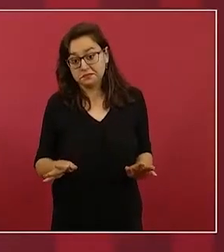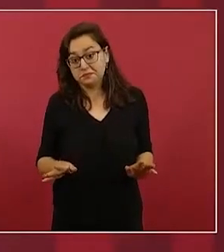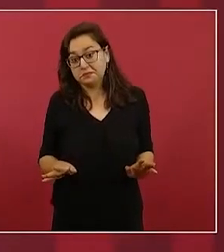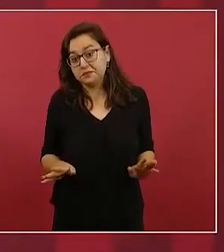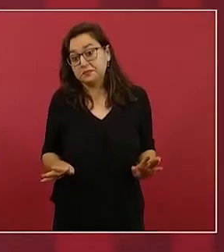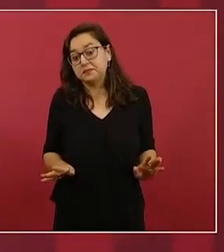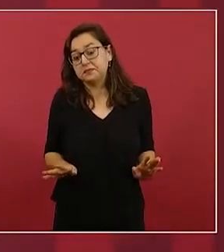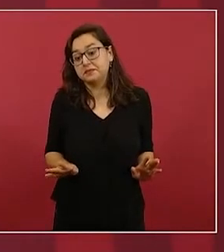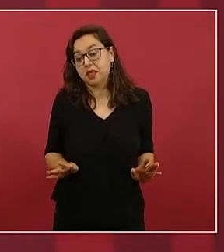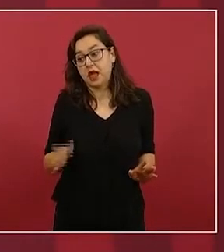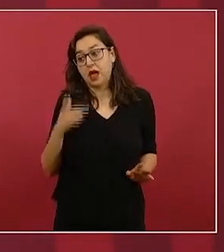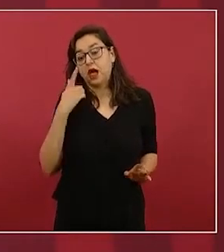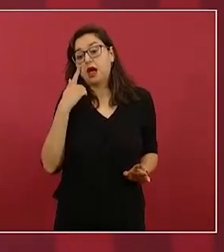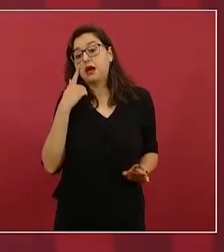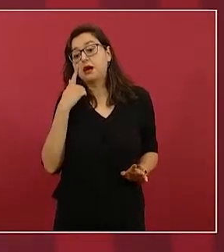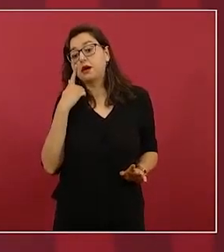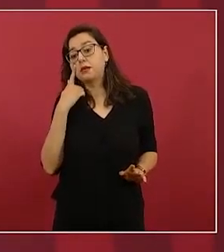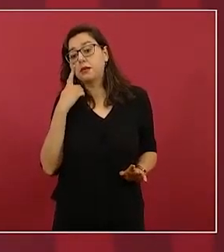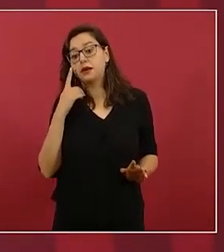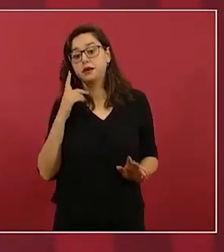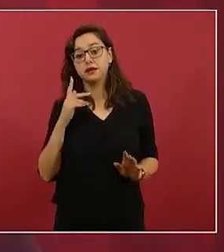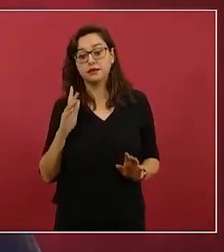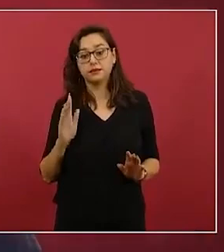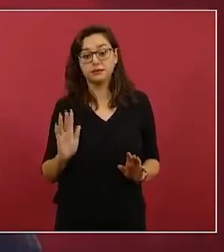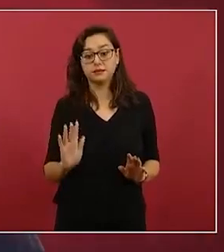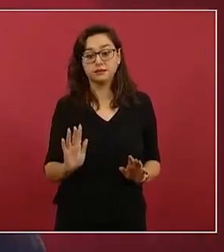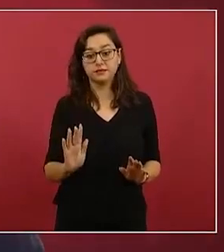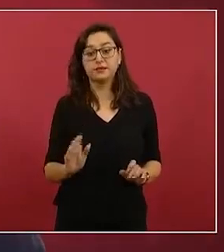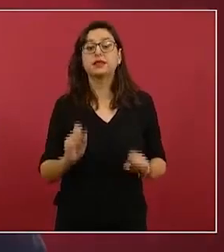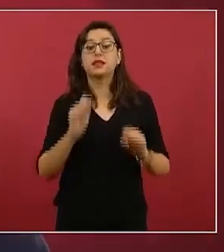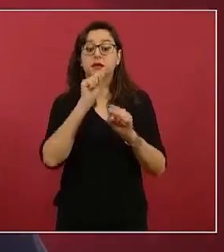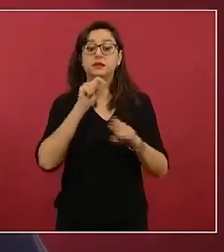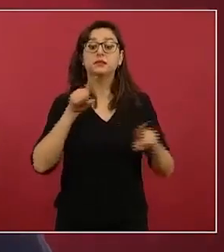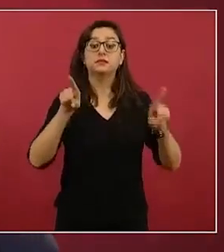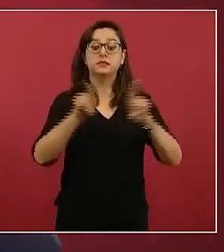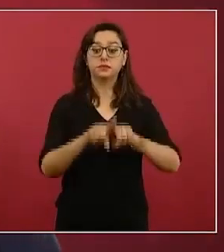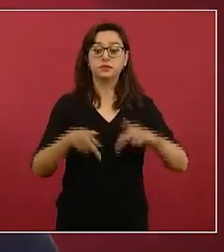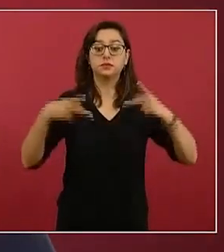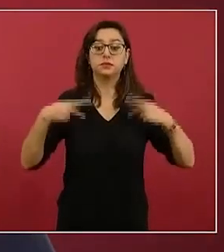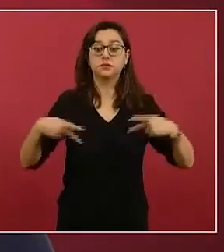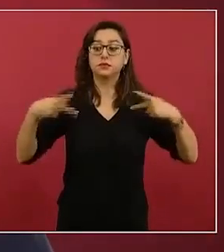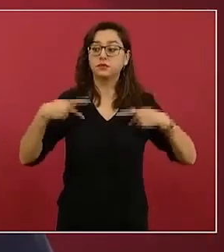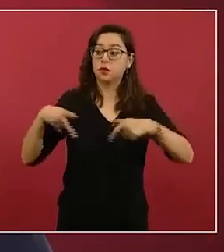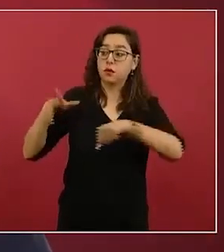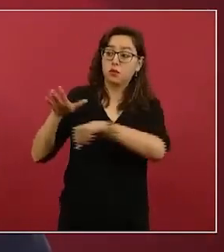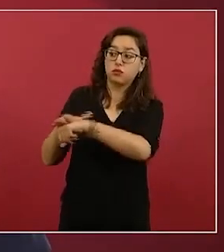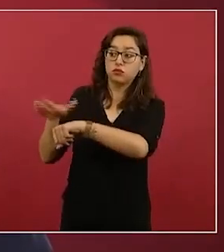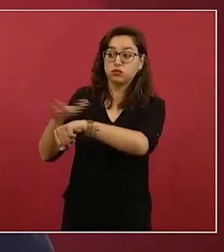Y yo llamo también a que la gente esté pendiente,